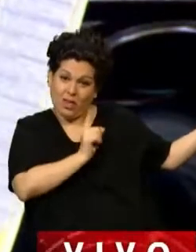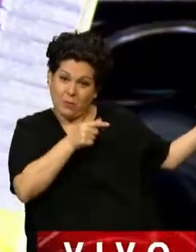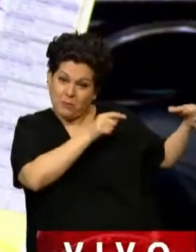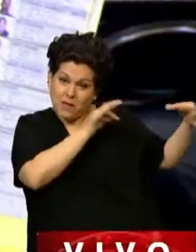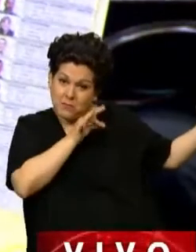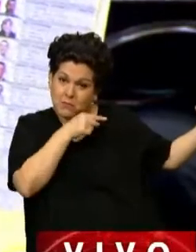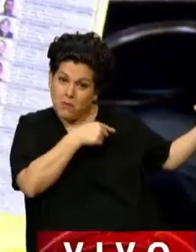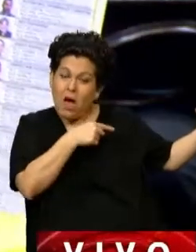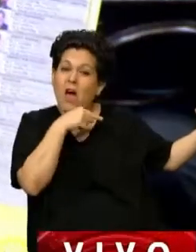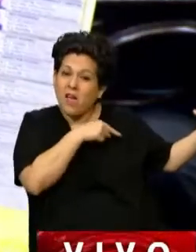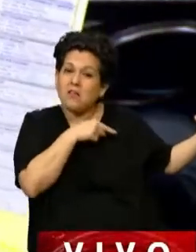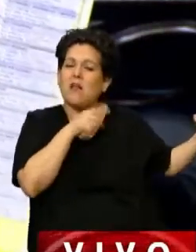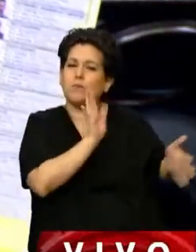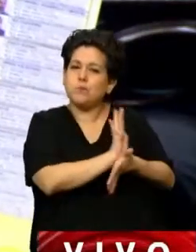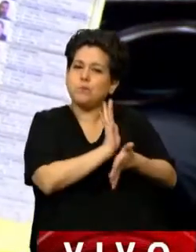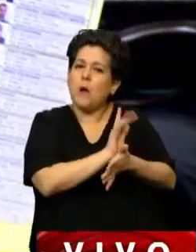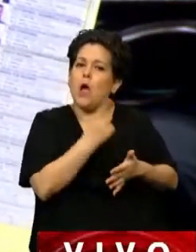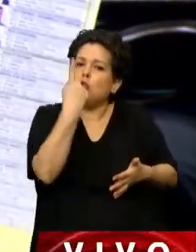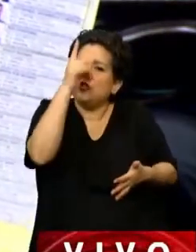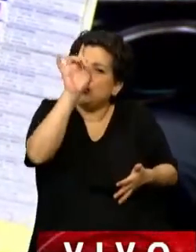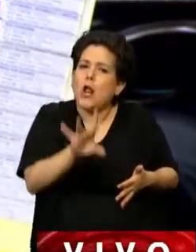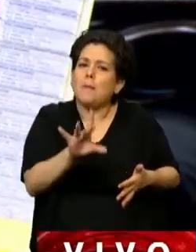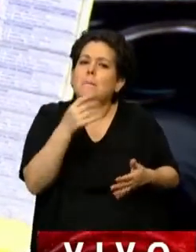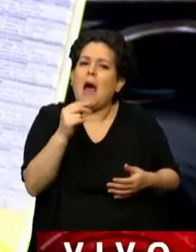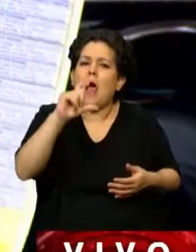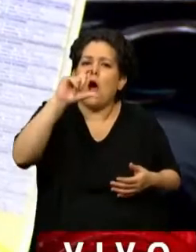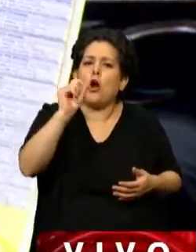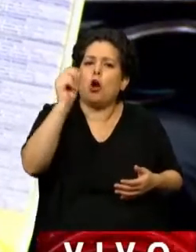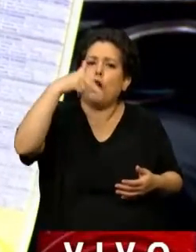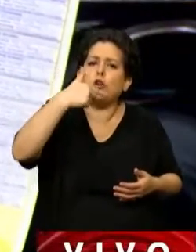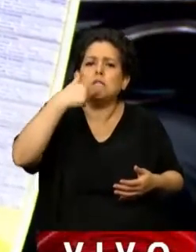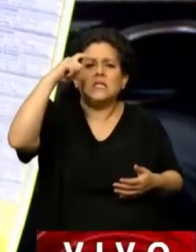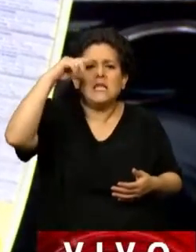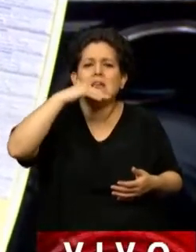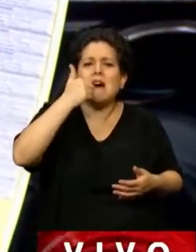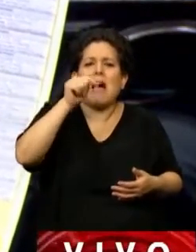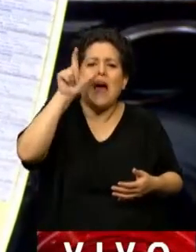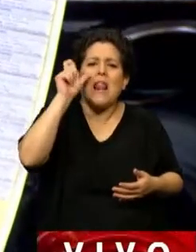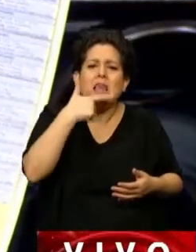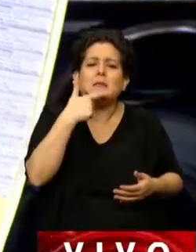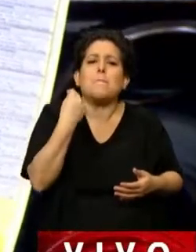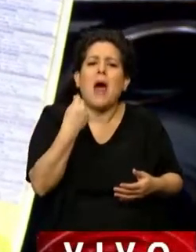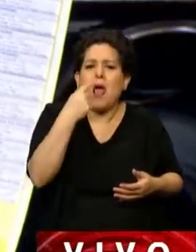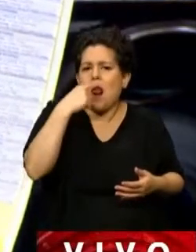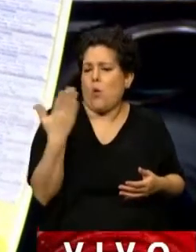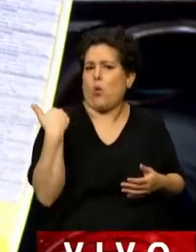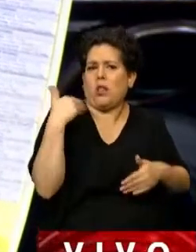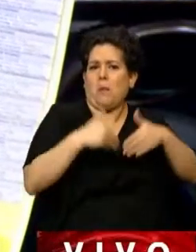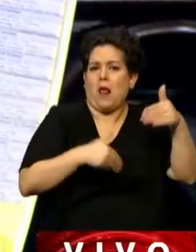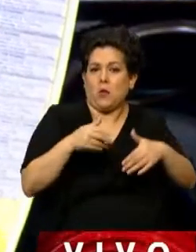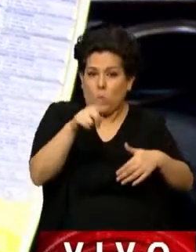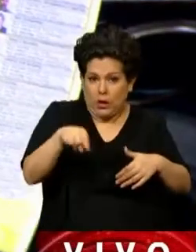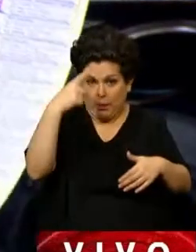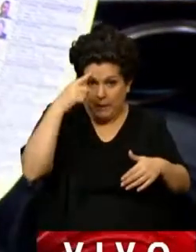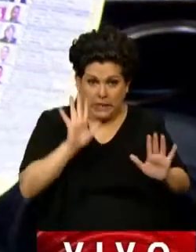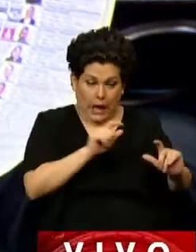es la boleta solamente a concejales de la ciudad de Rosario en la última elección. Si alguien cree que esto